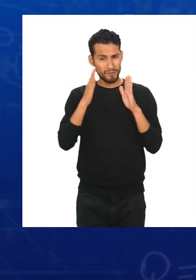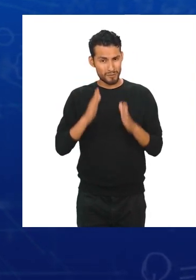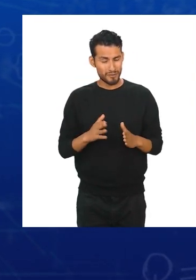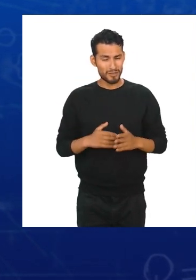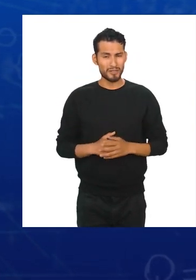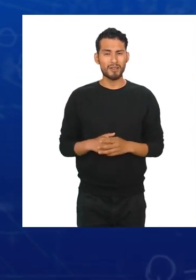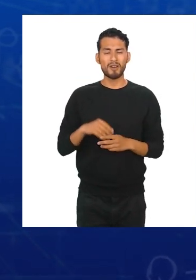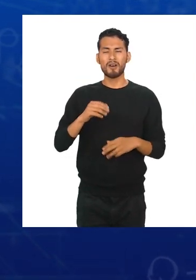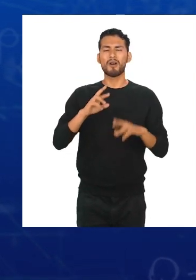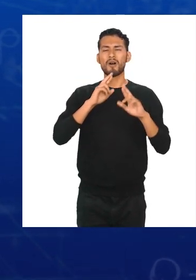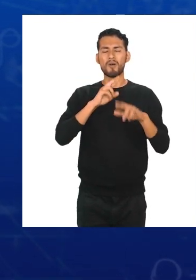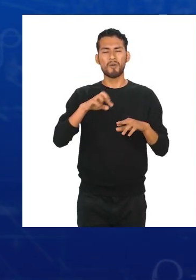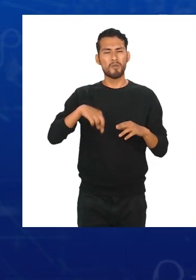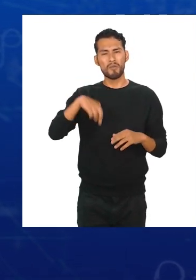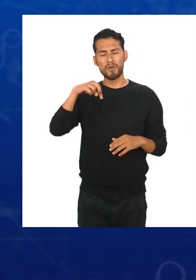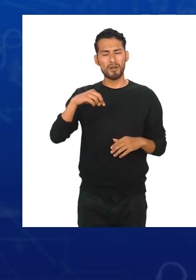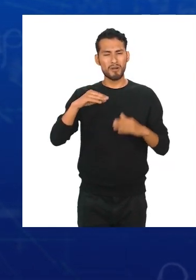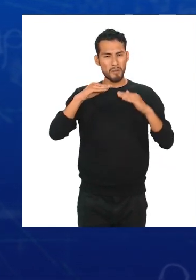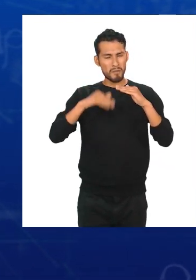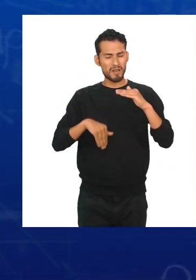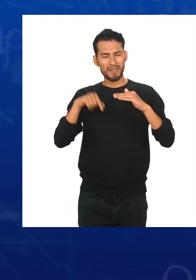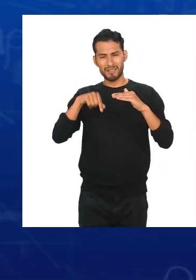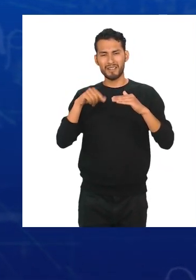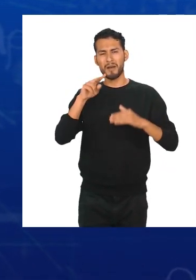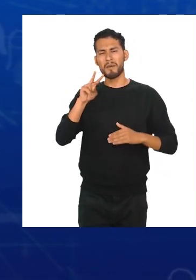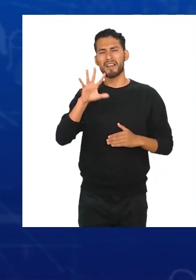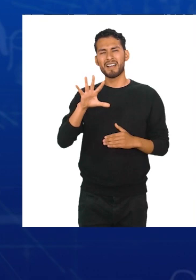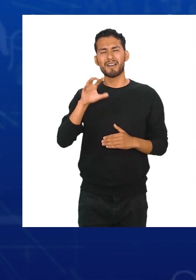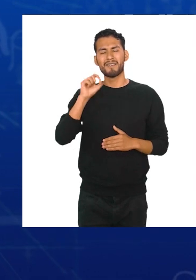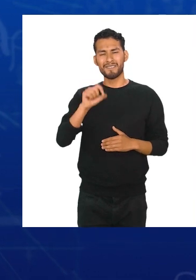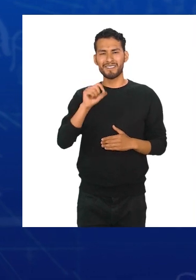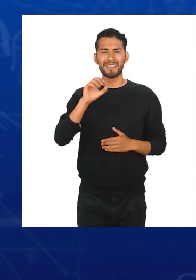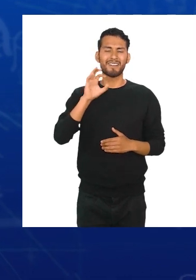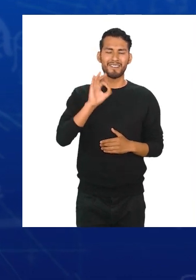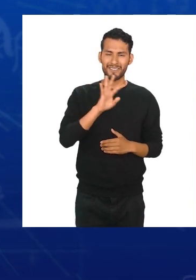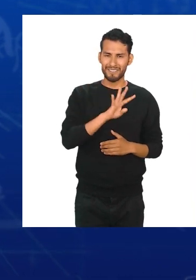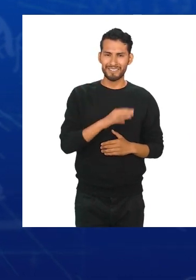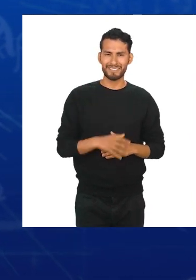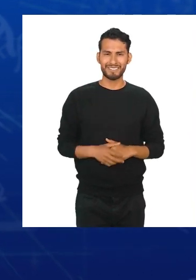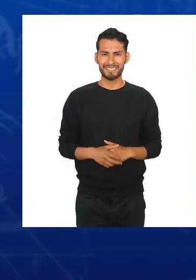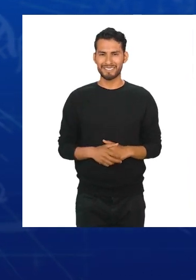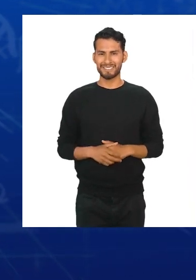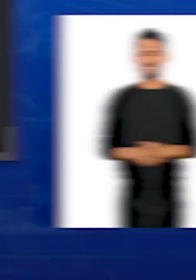75% de los estudiantes obtuvo una puntuación inferior a